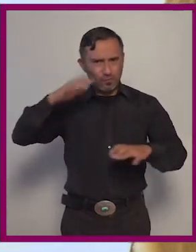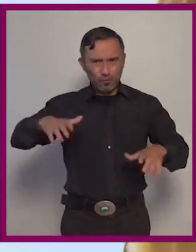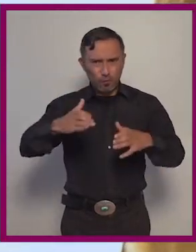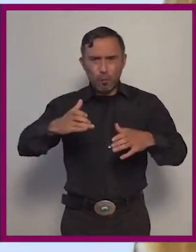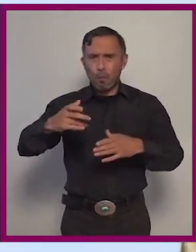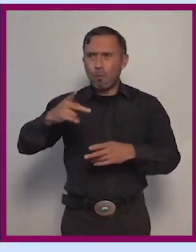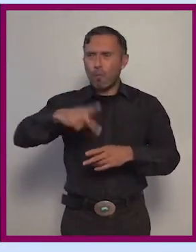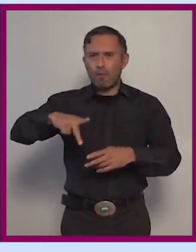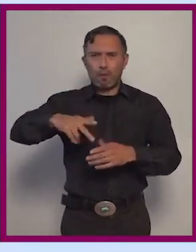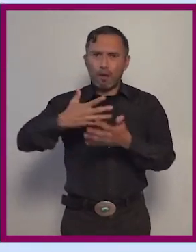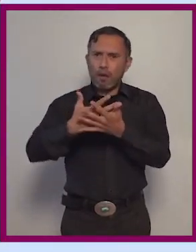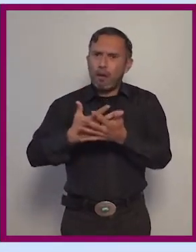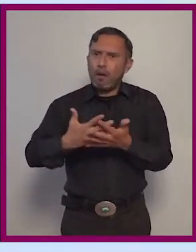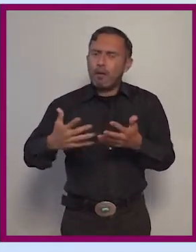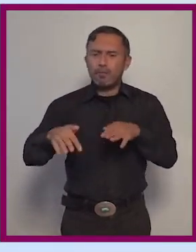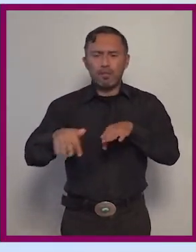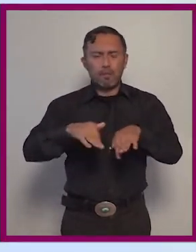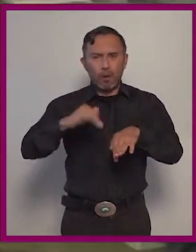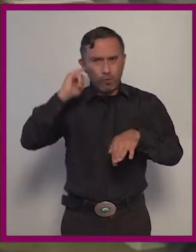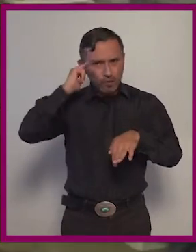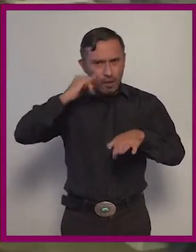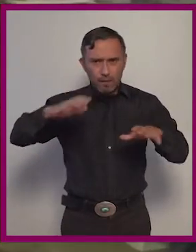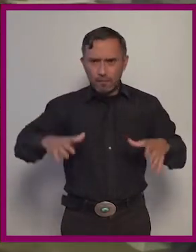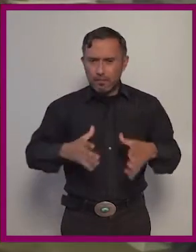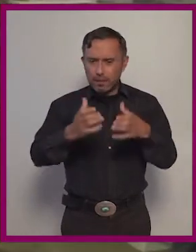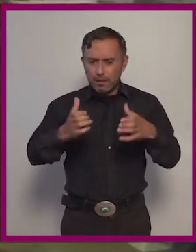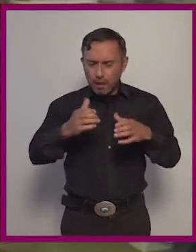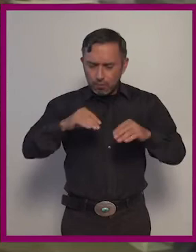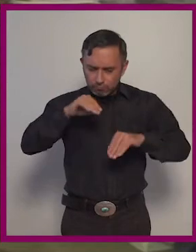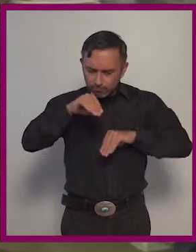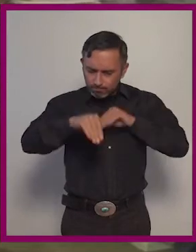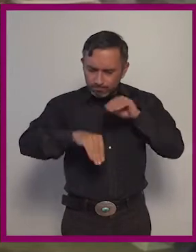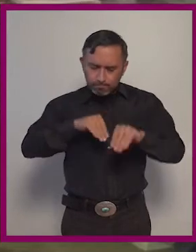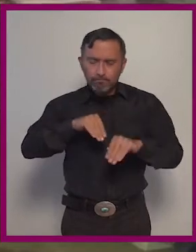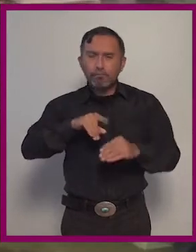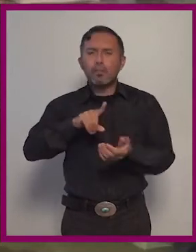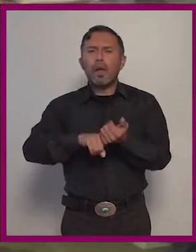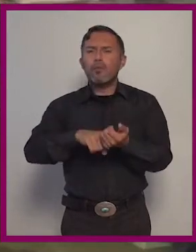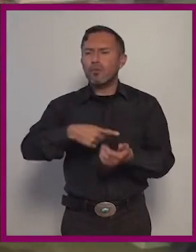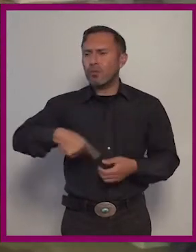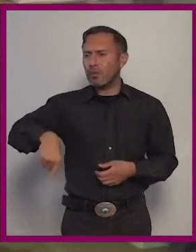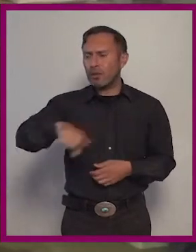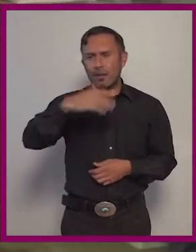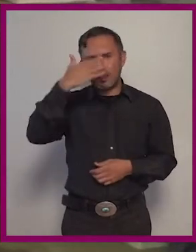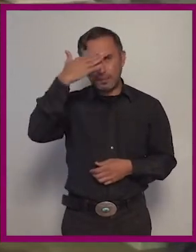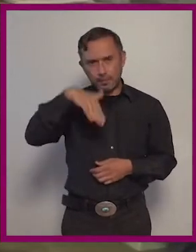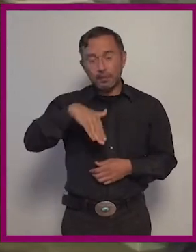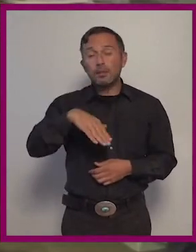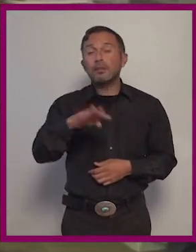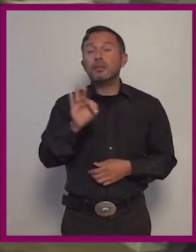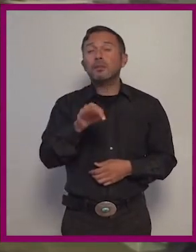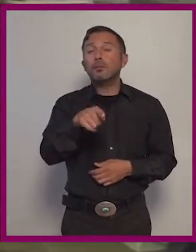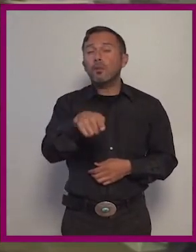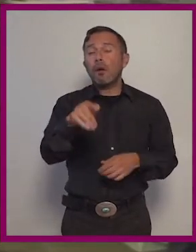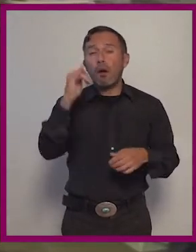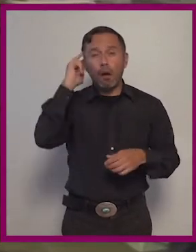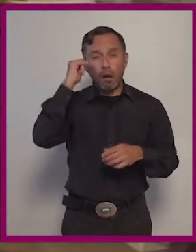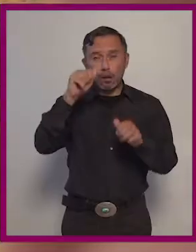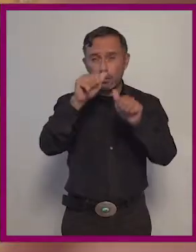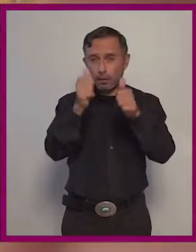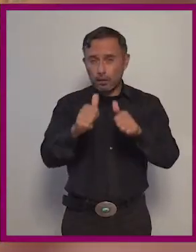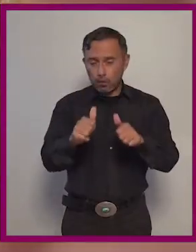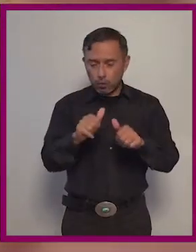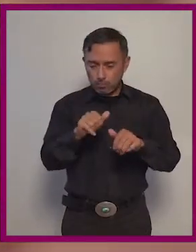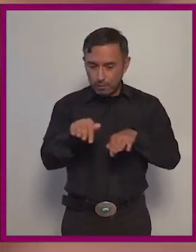haciendo alfarería. Y de una o de otra manera sabemos que si tú como artesano enseñas